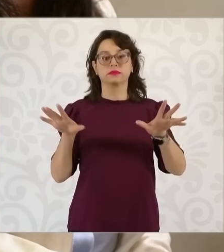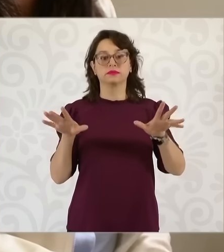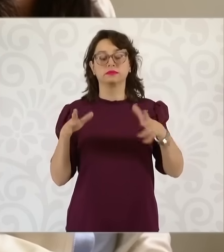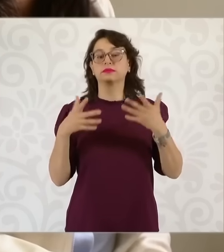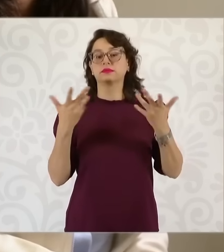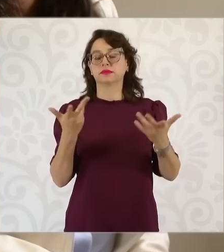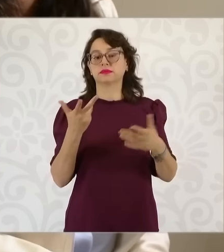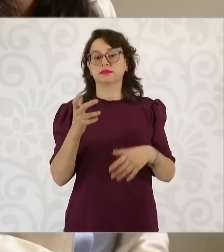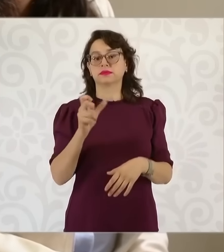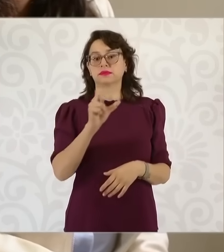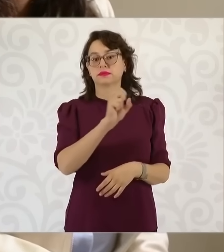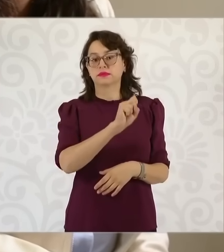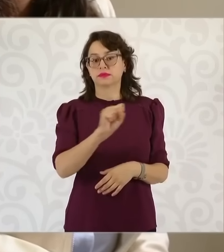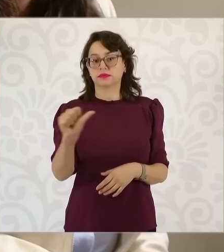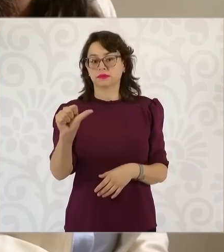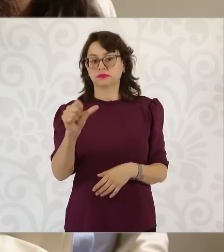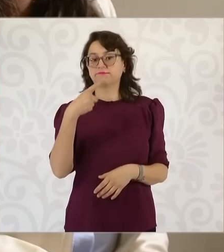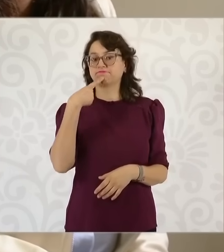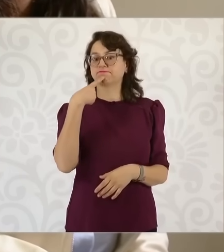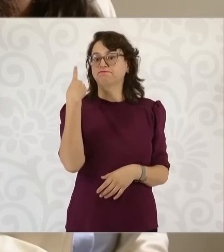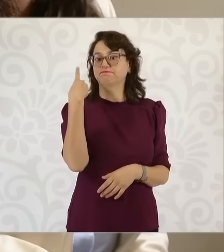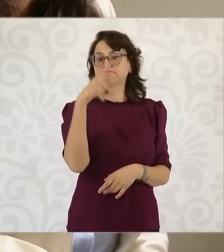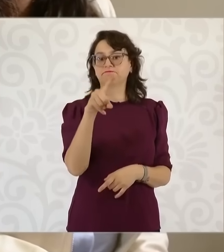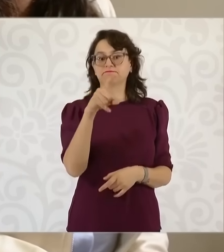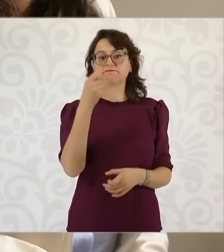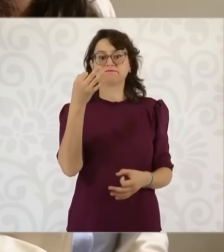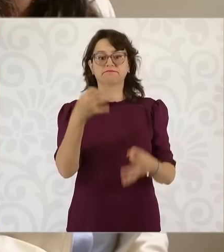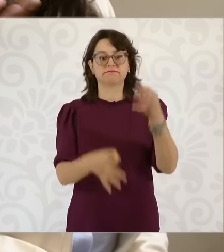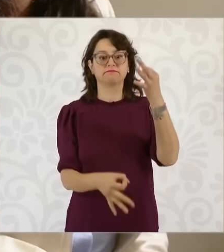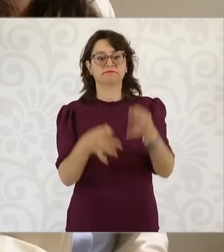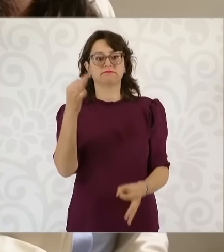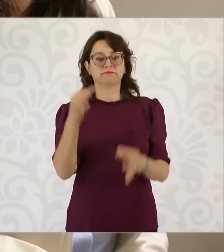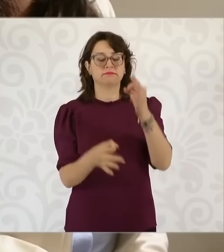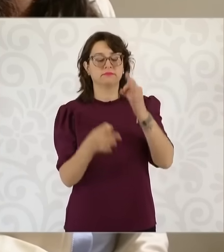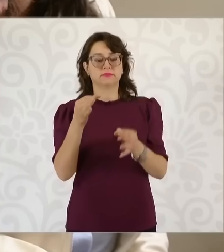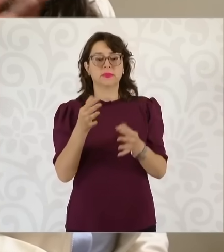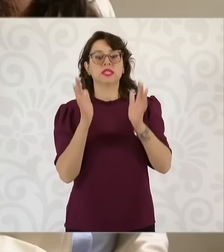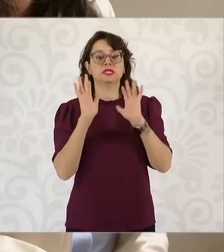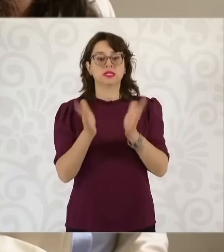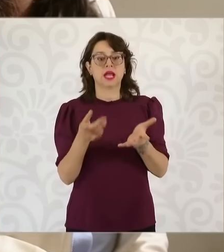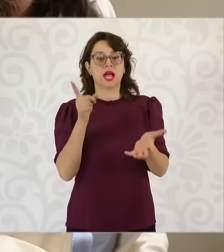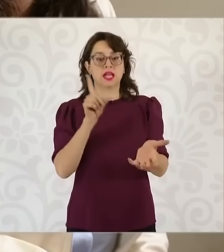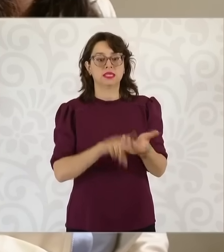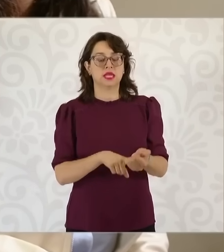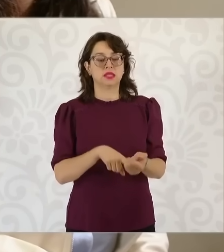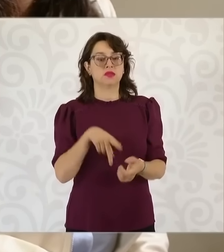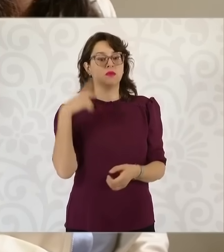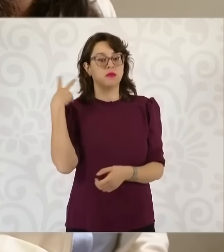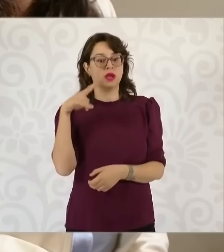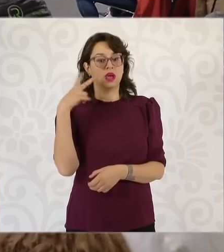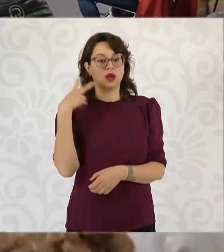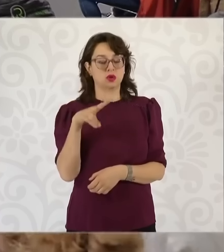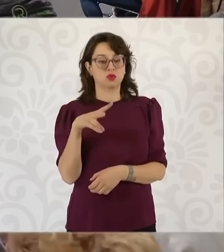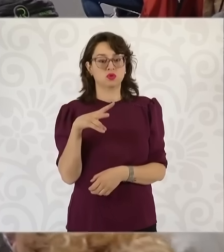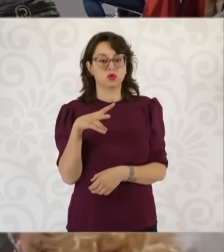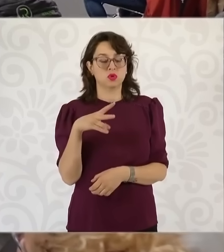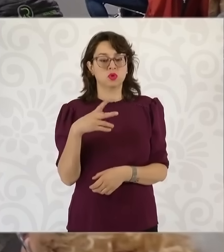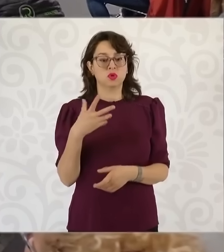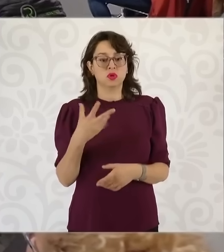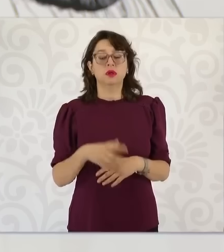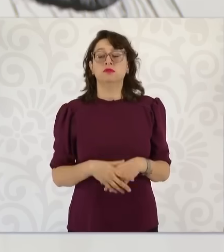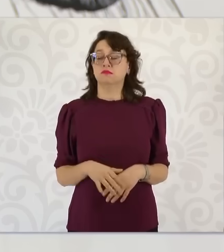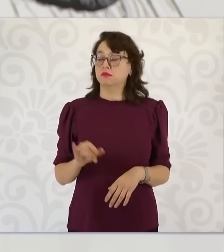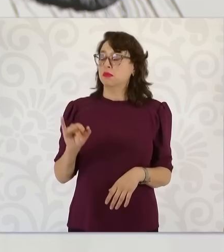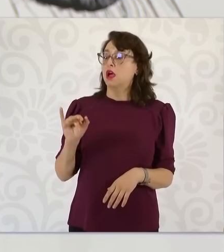la Secretaría de Salud impuso una denuncia ante la Fiscalía y que hay funcionarios del Instituto Estatal de aquel. Es un tema que venía de la